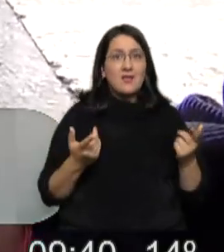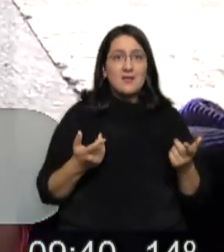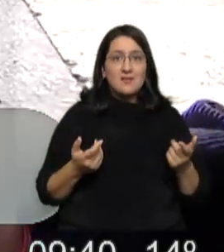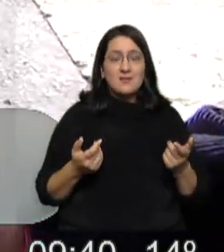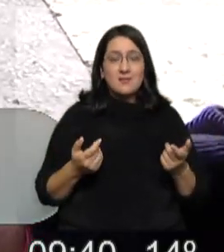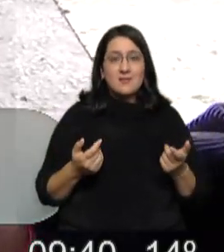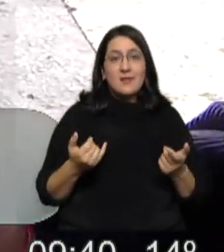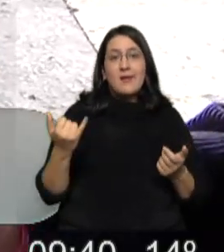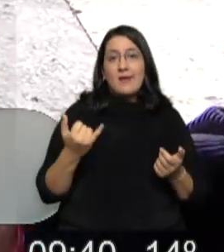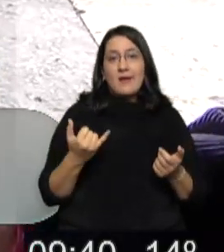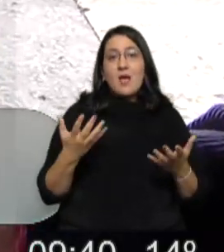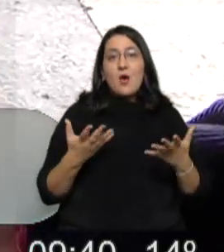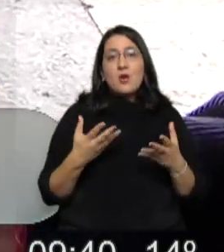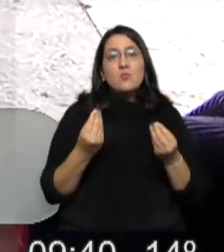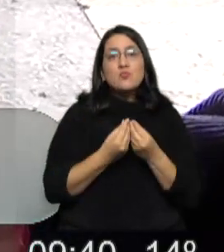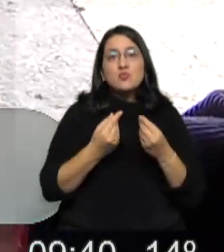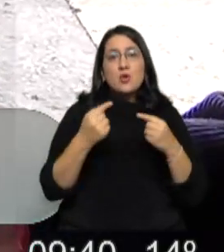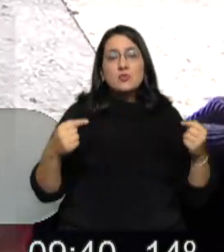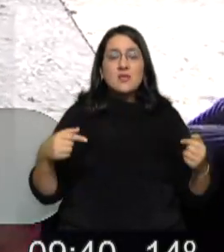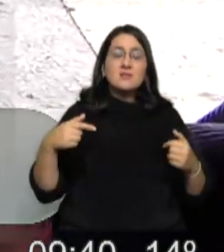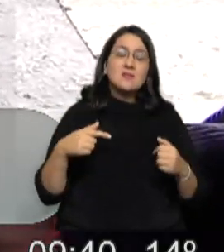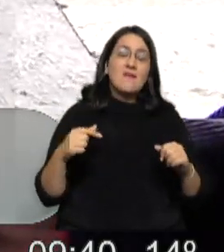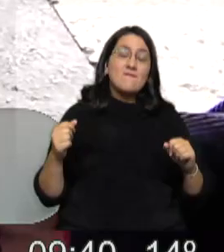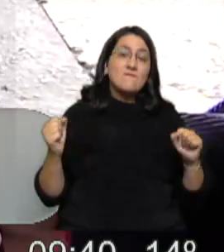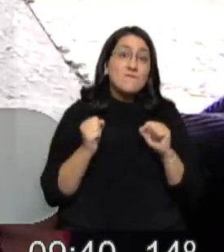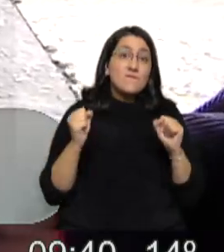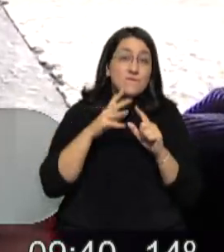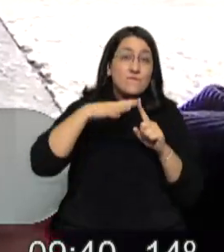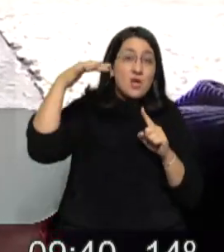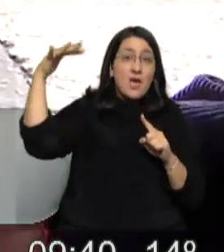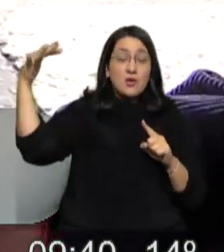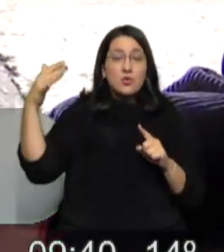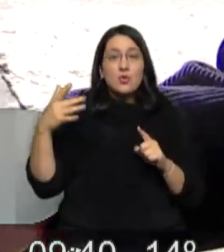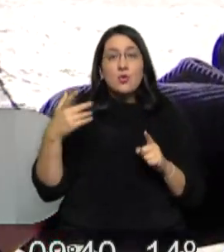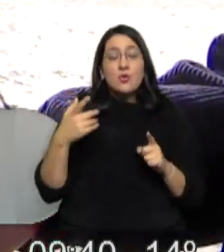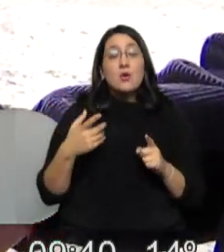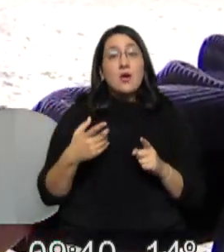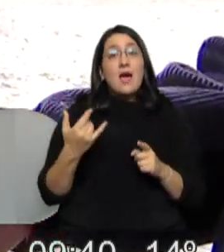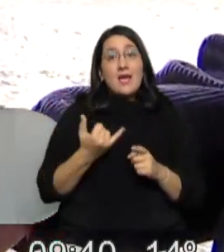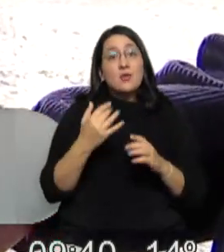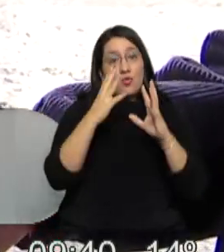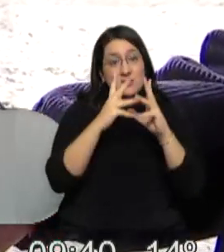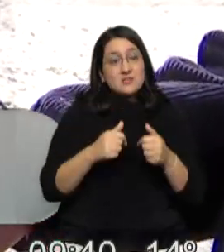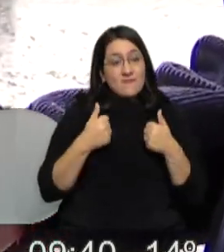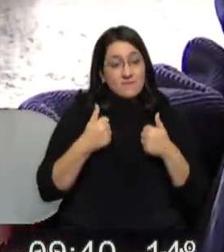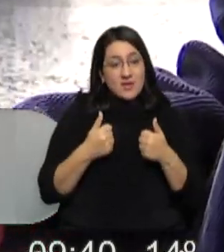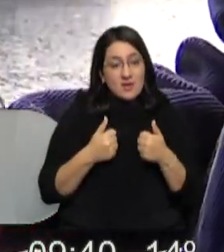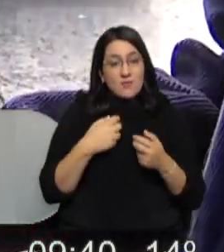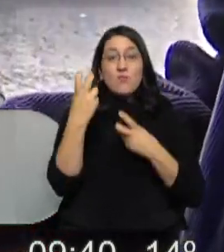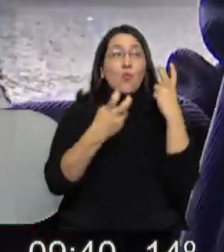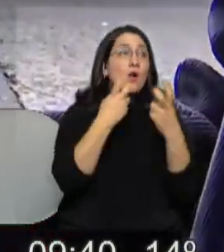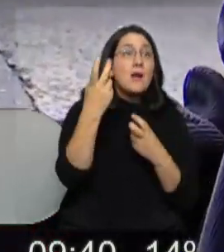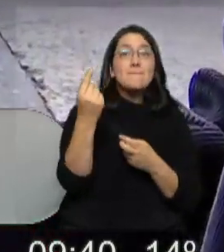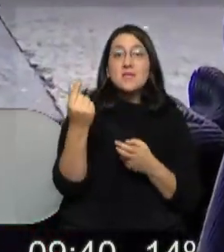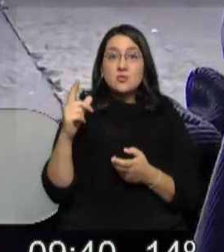¿verdad? Ahora tenemos muchos artículos de invierno y bueno, el tema es administrarse bien y buscar números. Que bueno, que